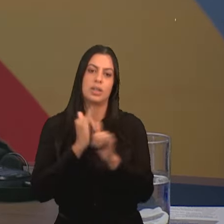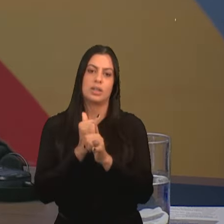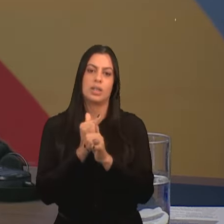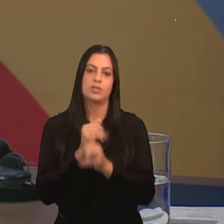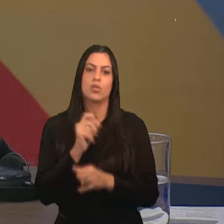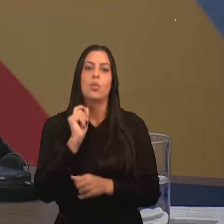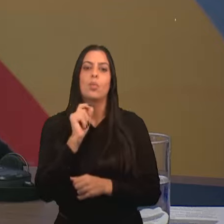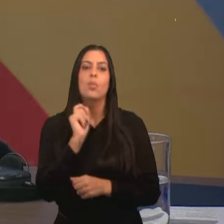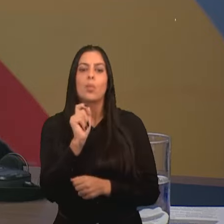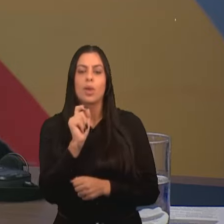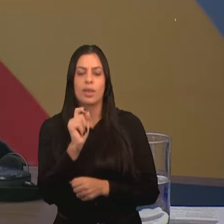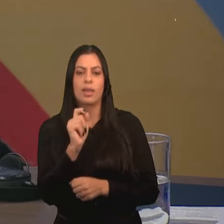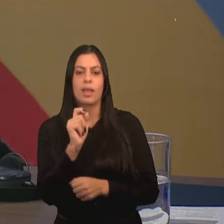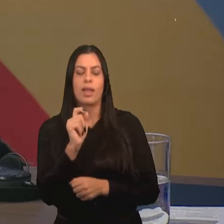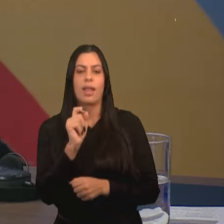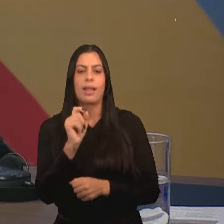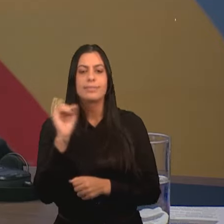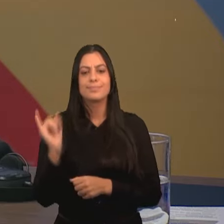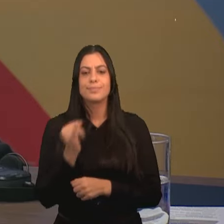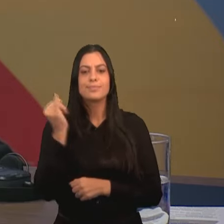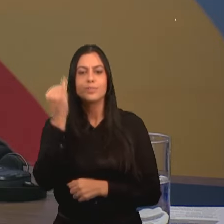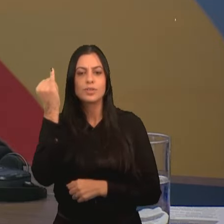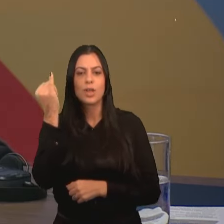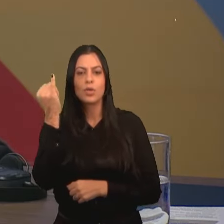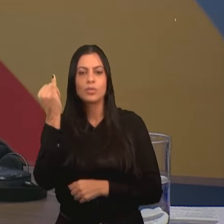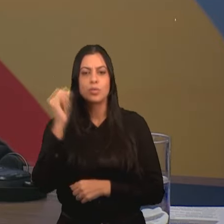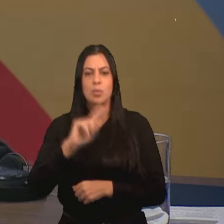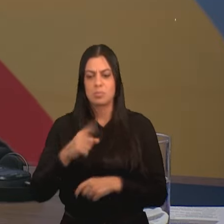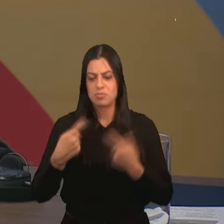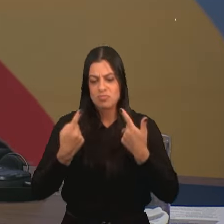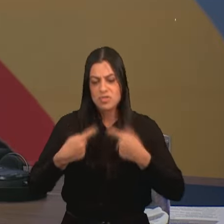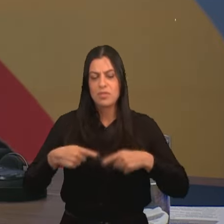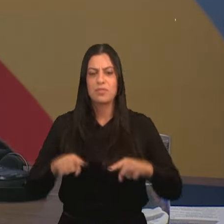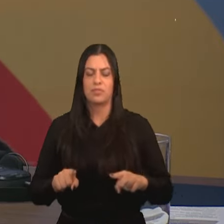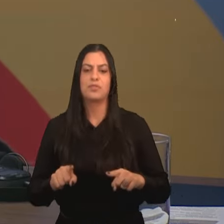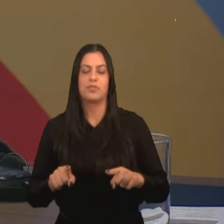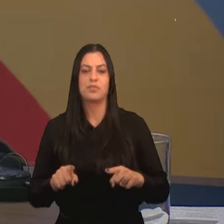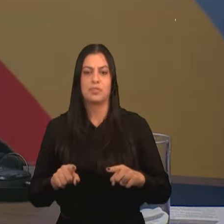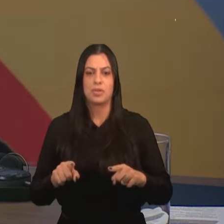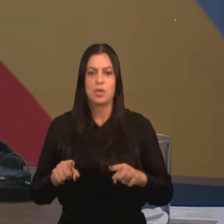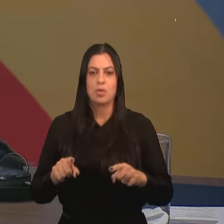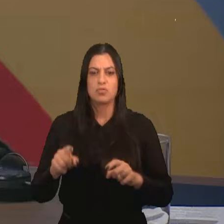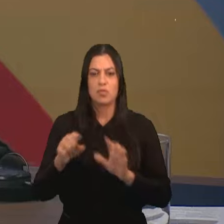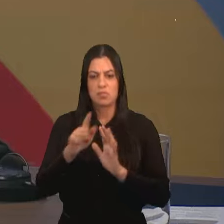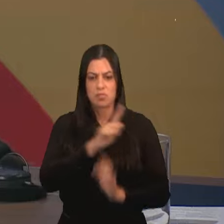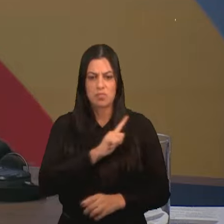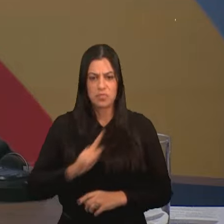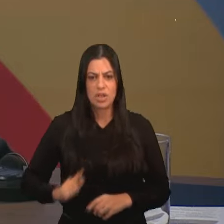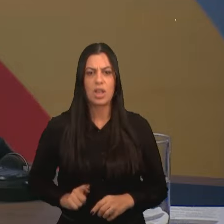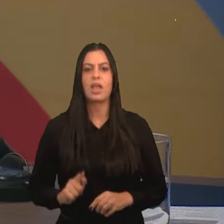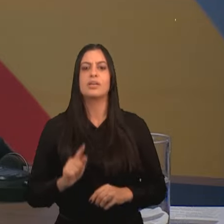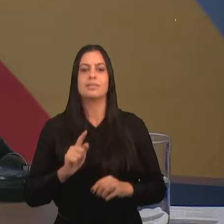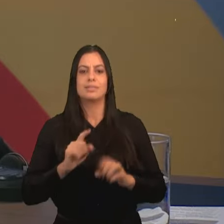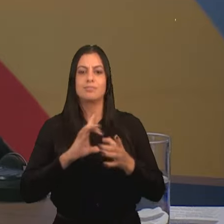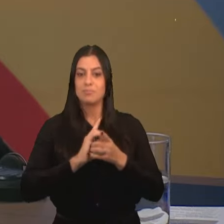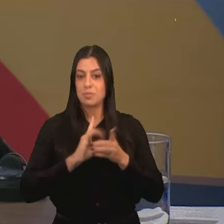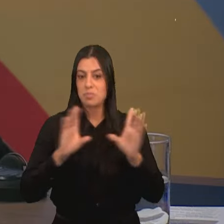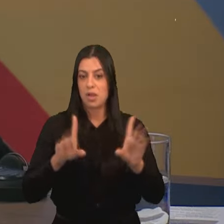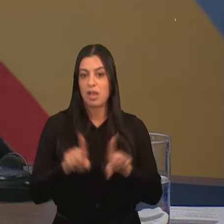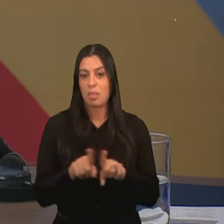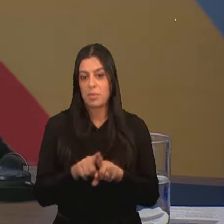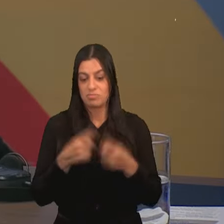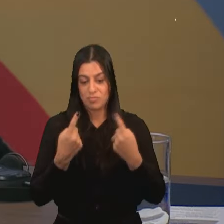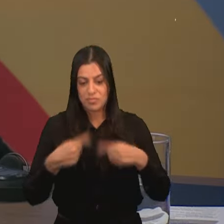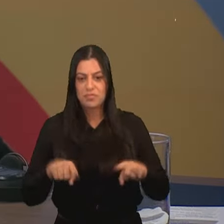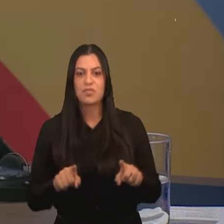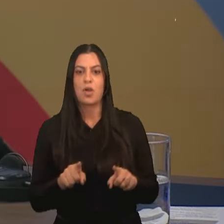Internet. Y qué es interesante en este proceso es que si no bastara el desafío de establecer una gobernabilidad